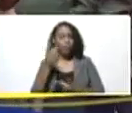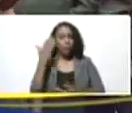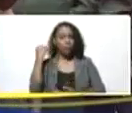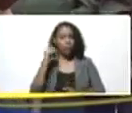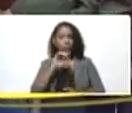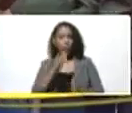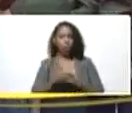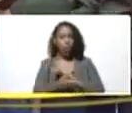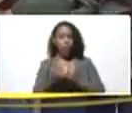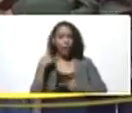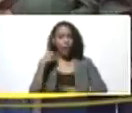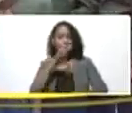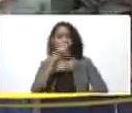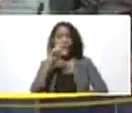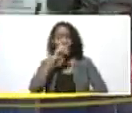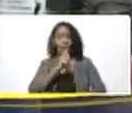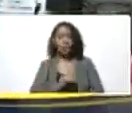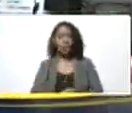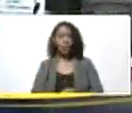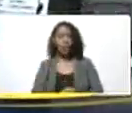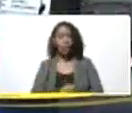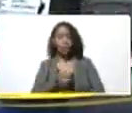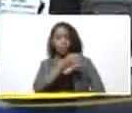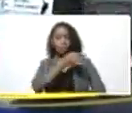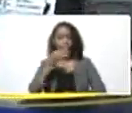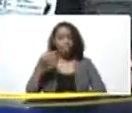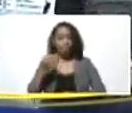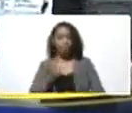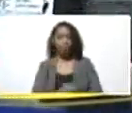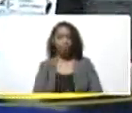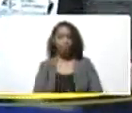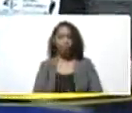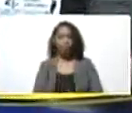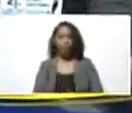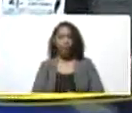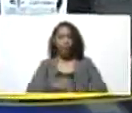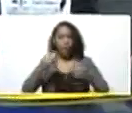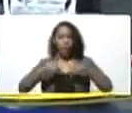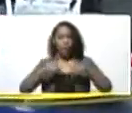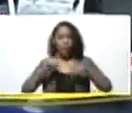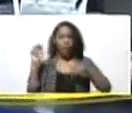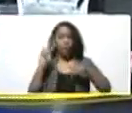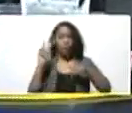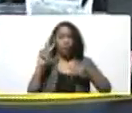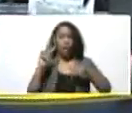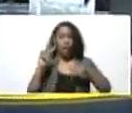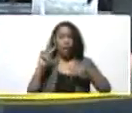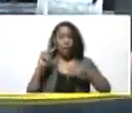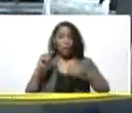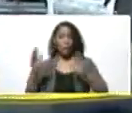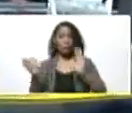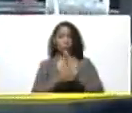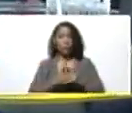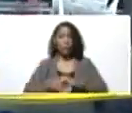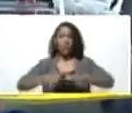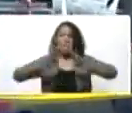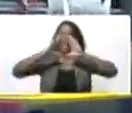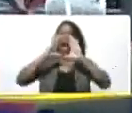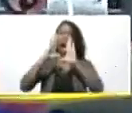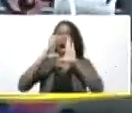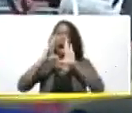Y 500 años exactamente desde Venezuela se pega el grito de